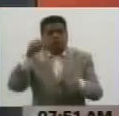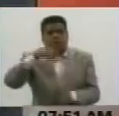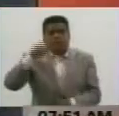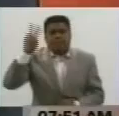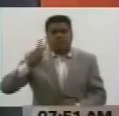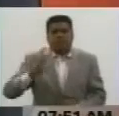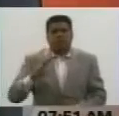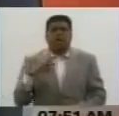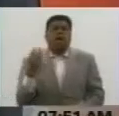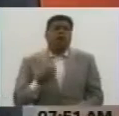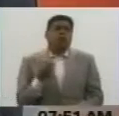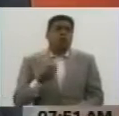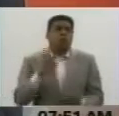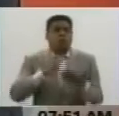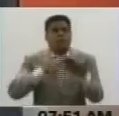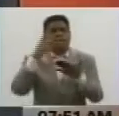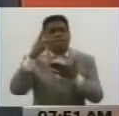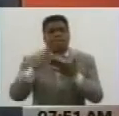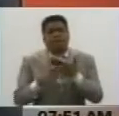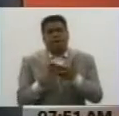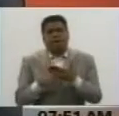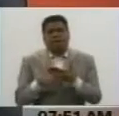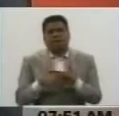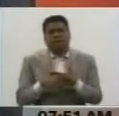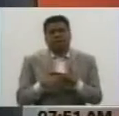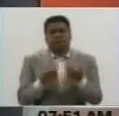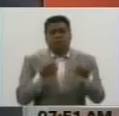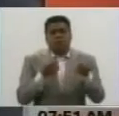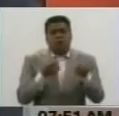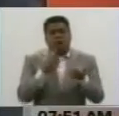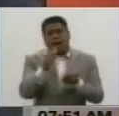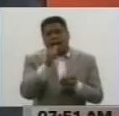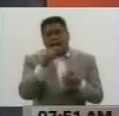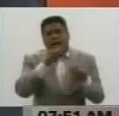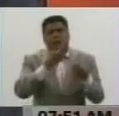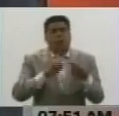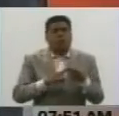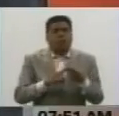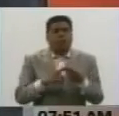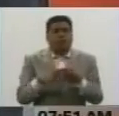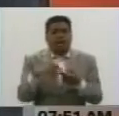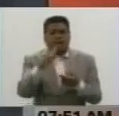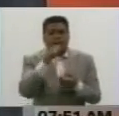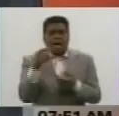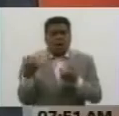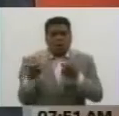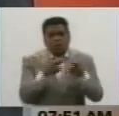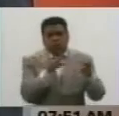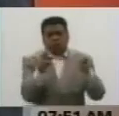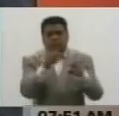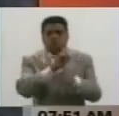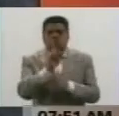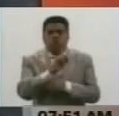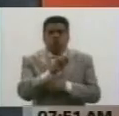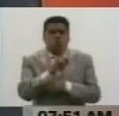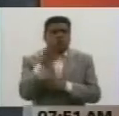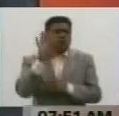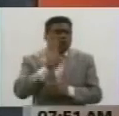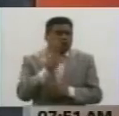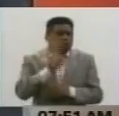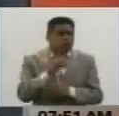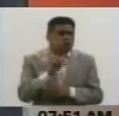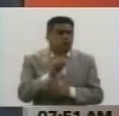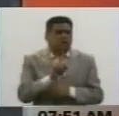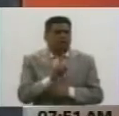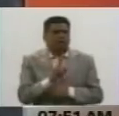va a ser el plan de manejo de las aguas de ese lugar para que estas aguas no se conviertan en aguas contaminadas o para que estas aguas no